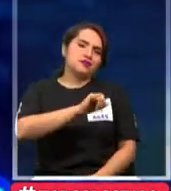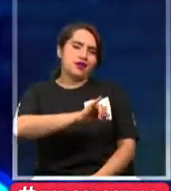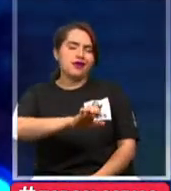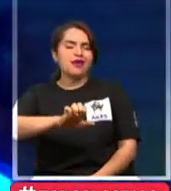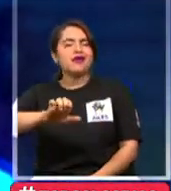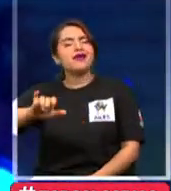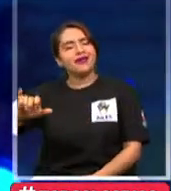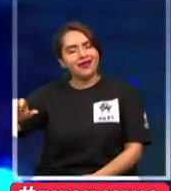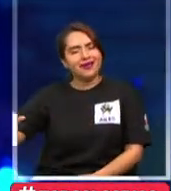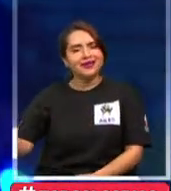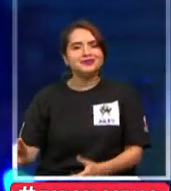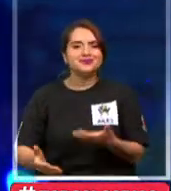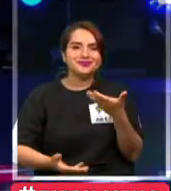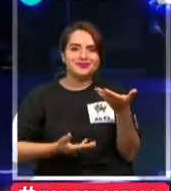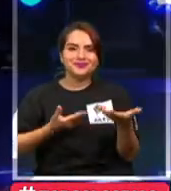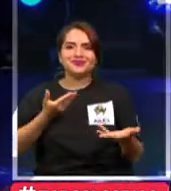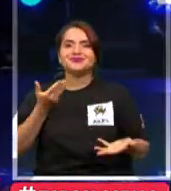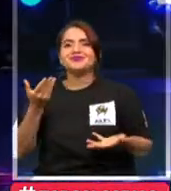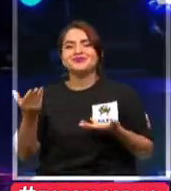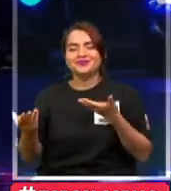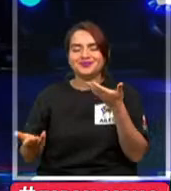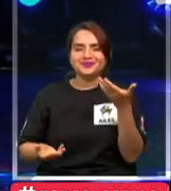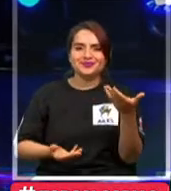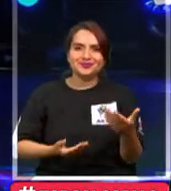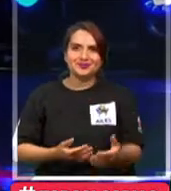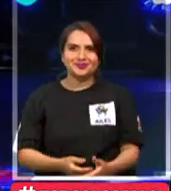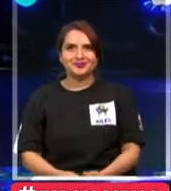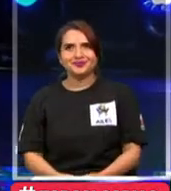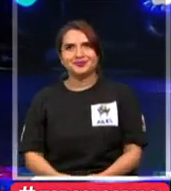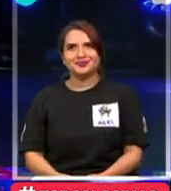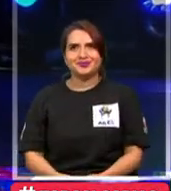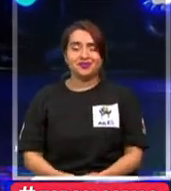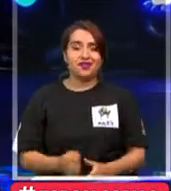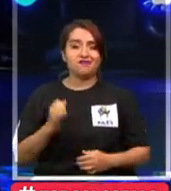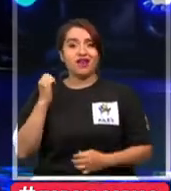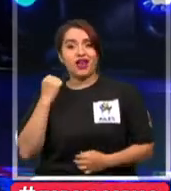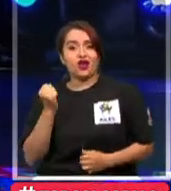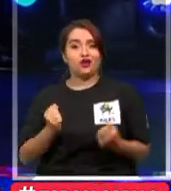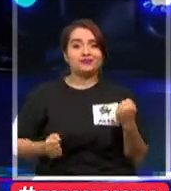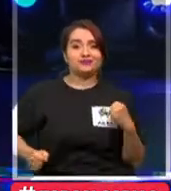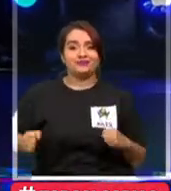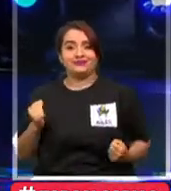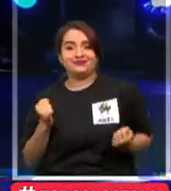ay, ay, ay, ay, ay. El Bailongo.